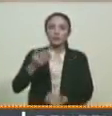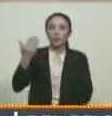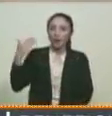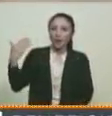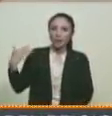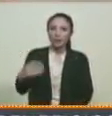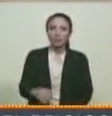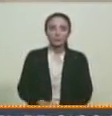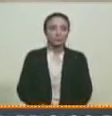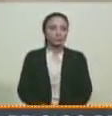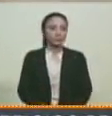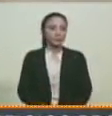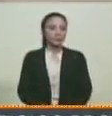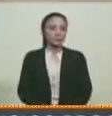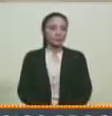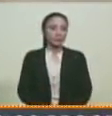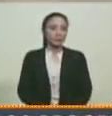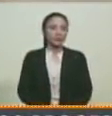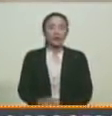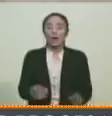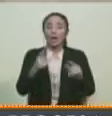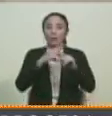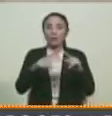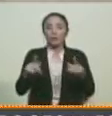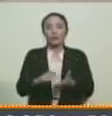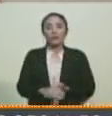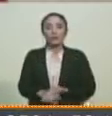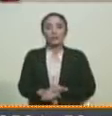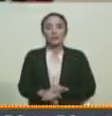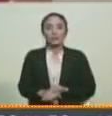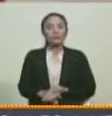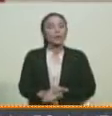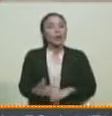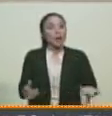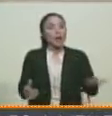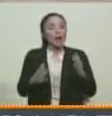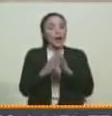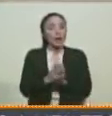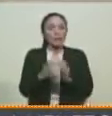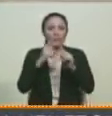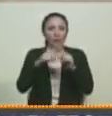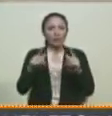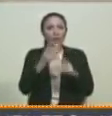en dos oportunidades, año 68, año 94, y el presidente Luis Herrera Campín, año